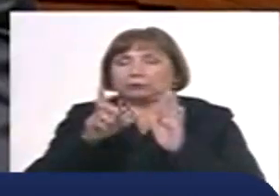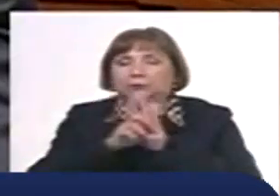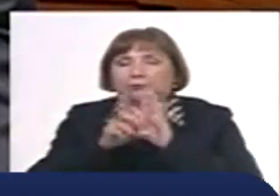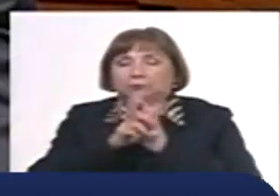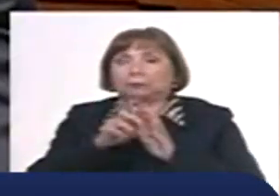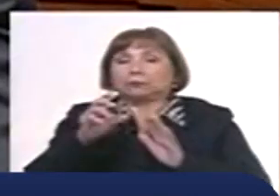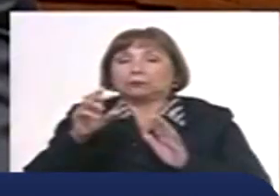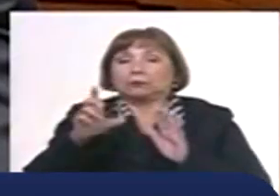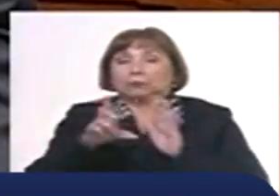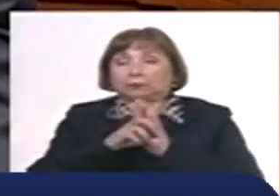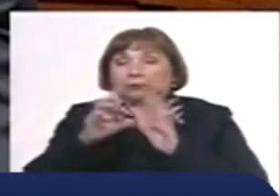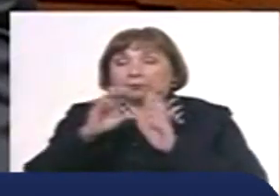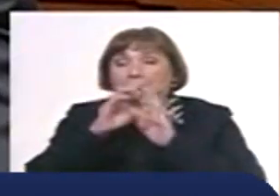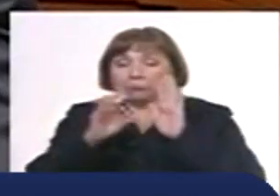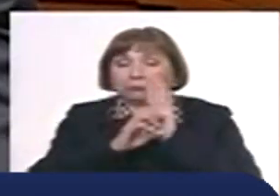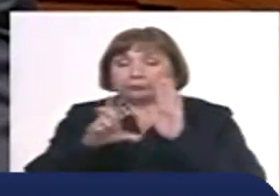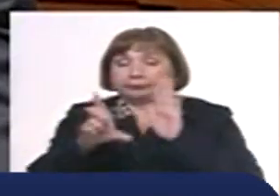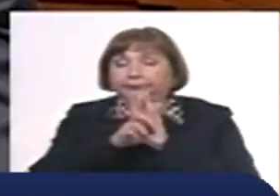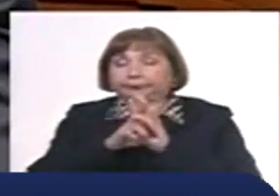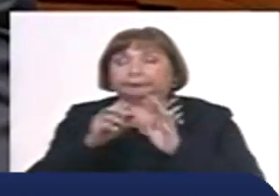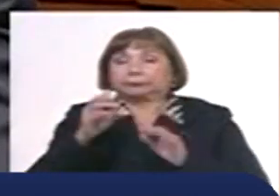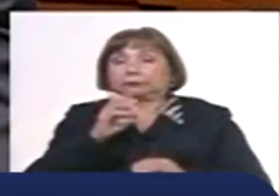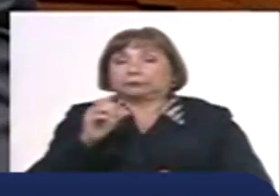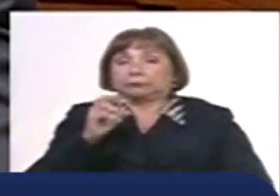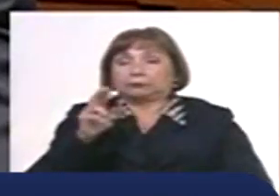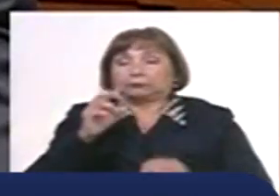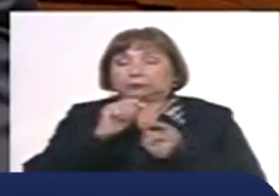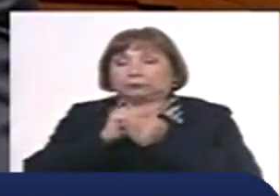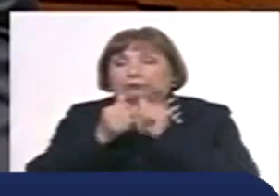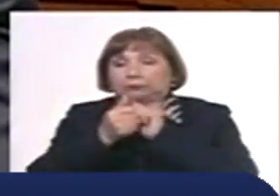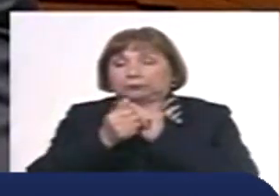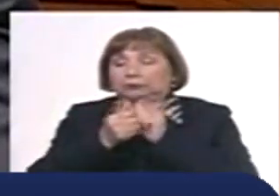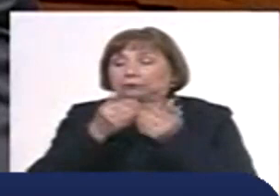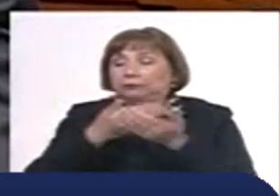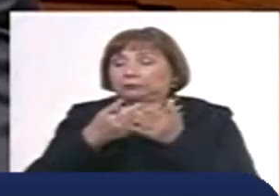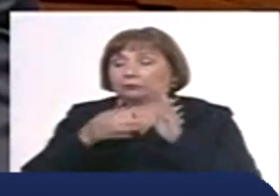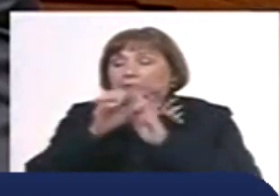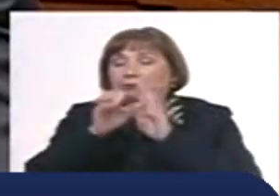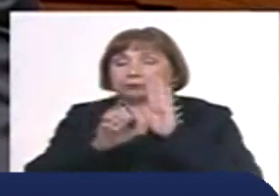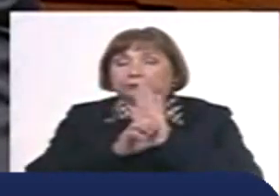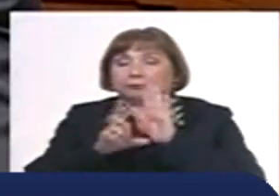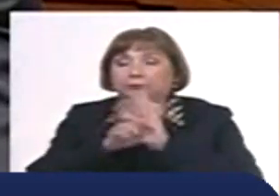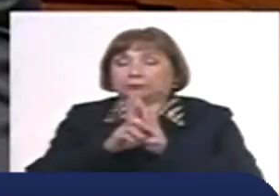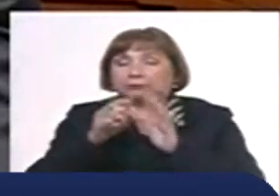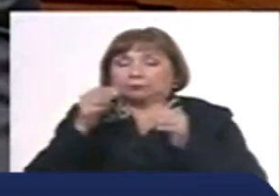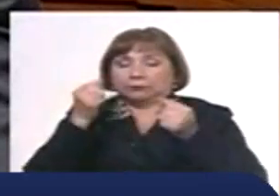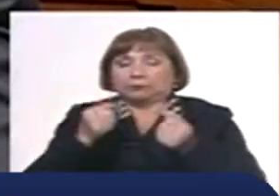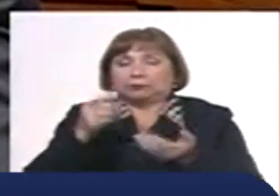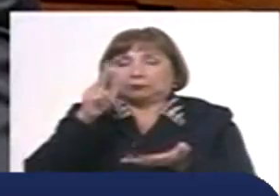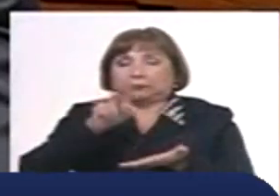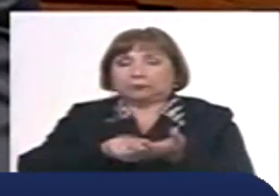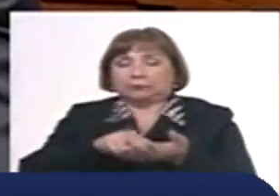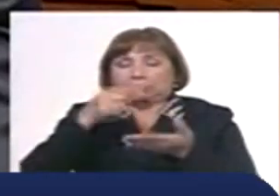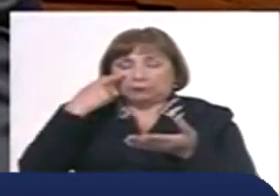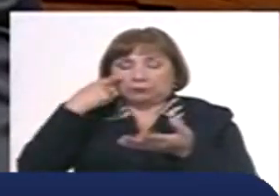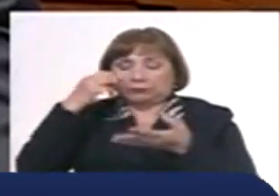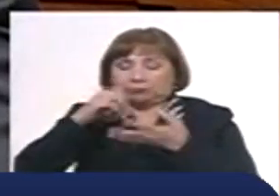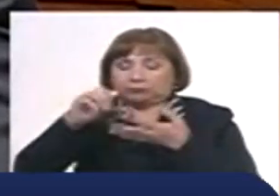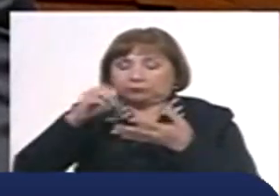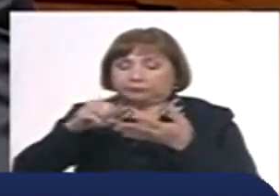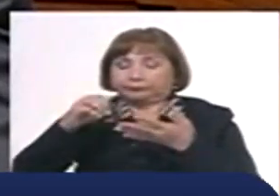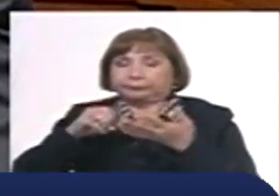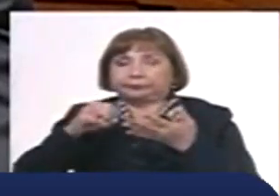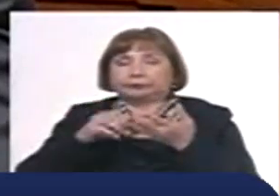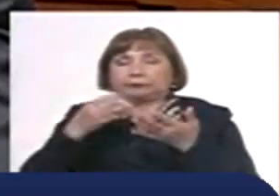leyes constitucionales para derogar o modificar la Constitución se aprueban observando